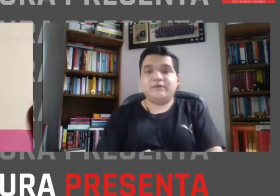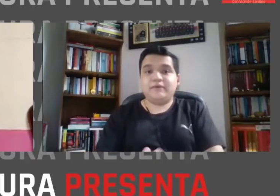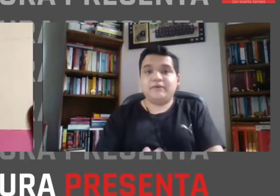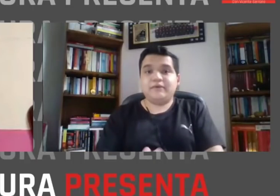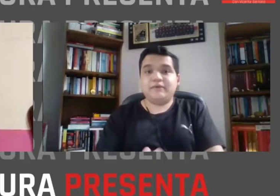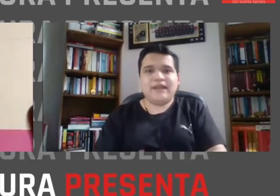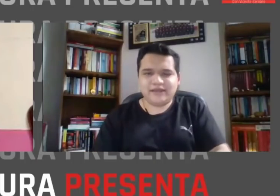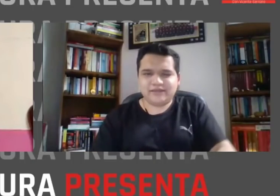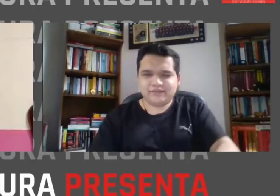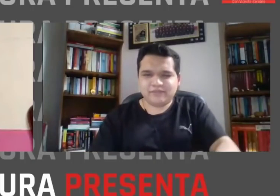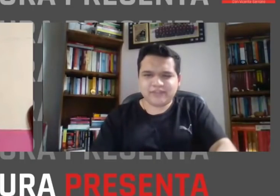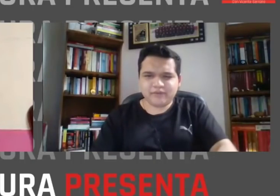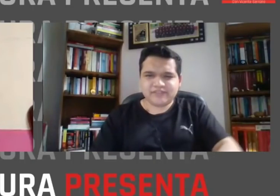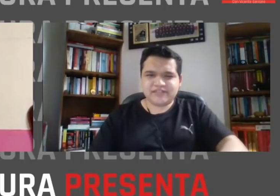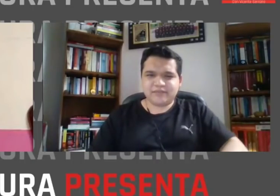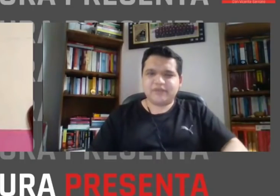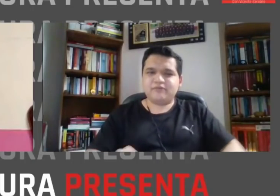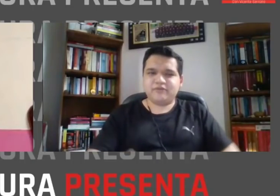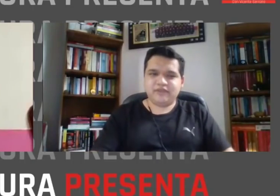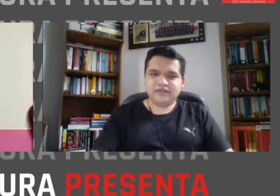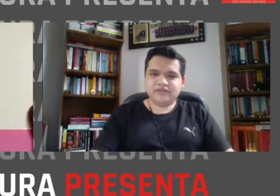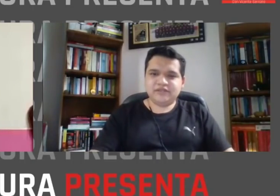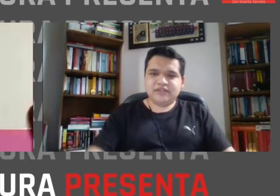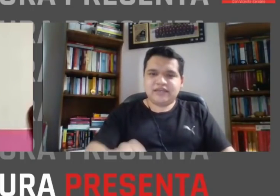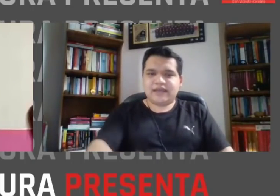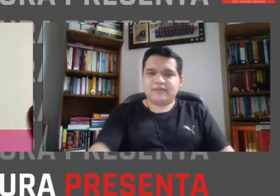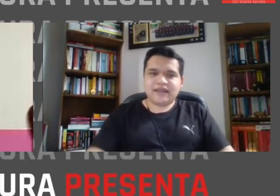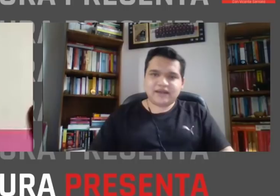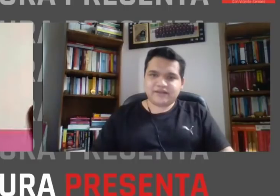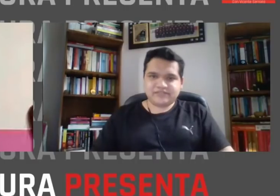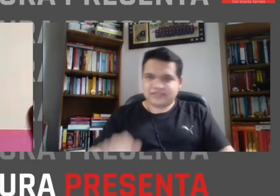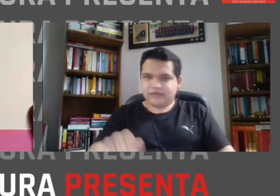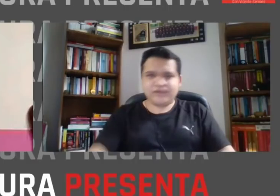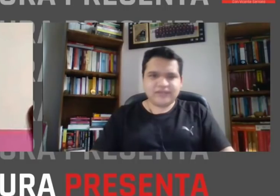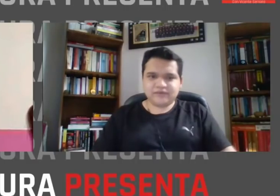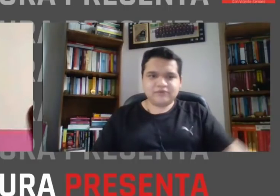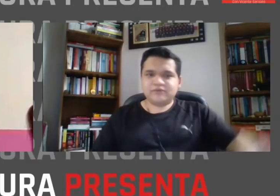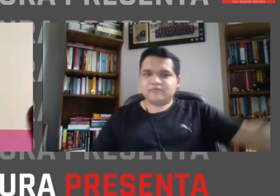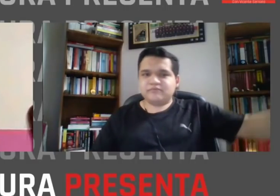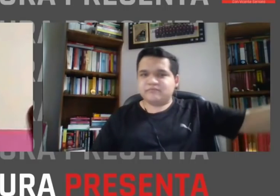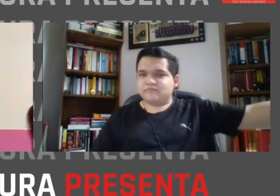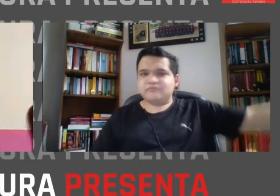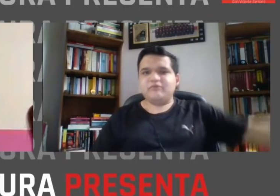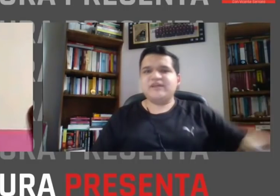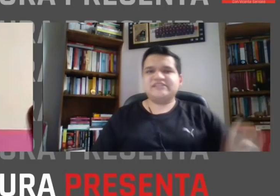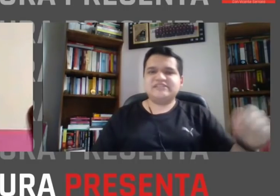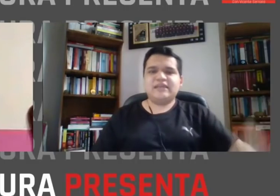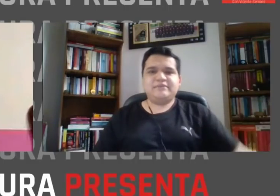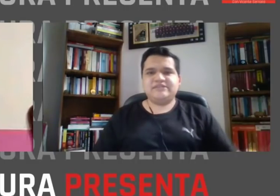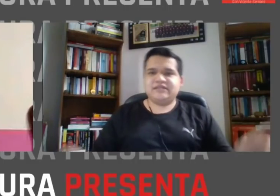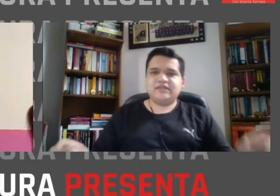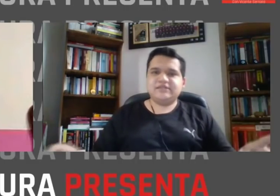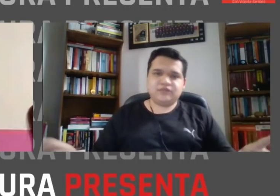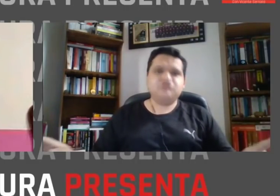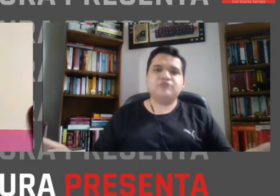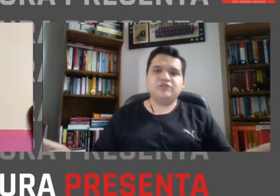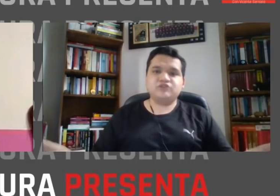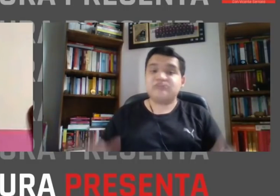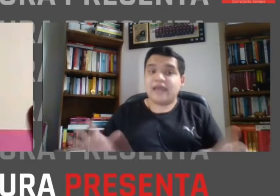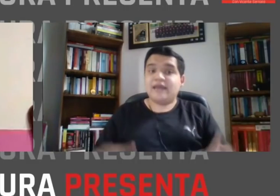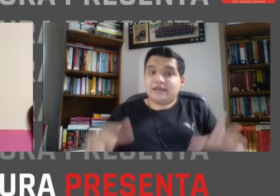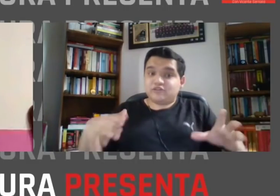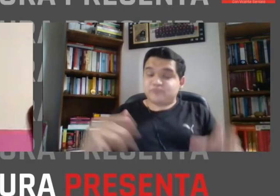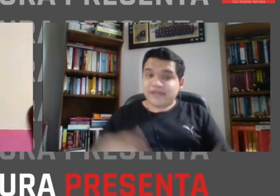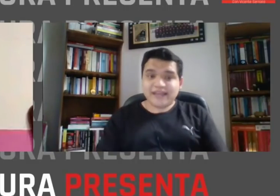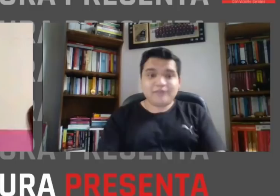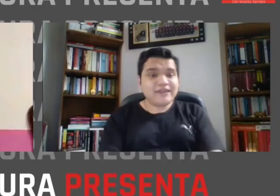ser, mira, me atrevo a decirte, mi querido Manuel, que Kamala Harris ahorita puede hacerse la presidenta de Estados Unidos. O